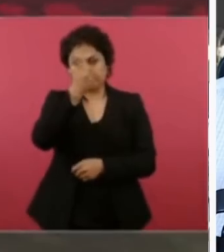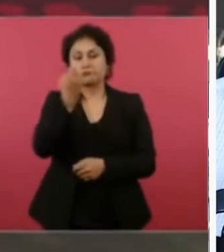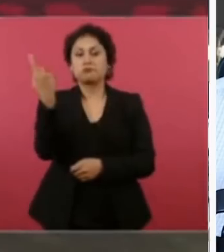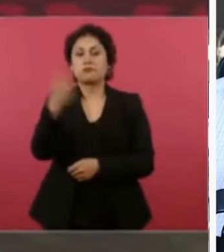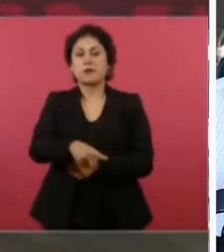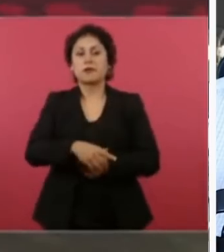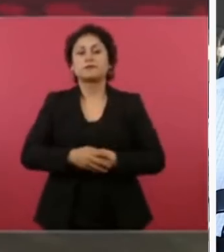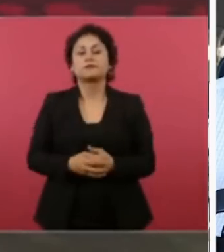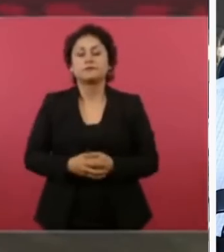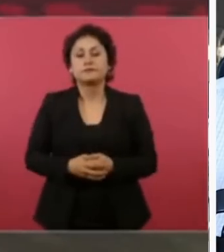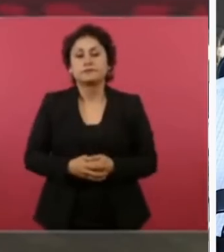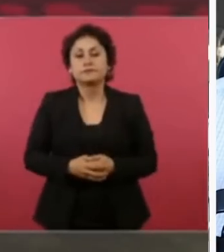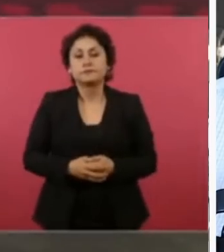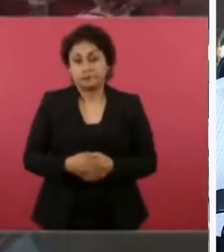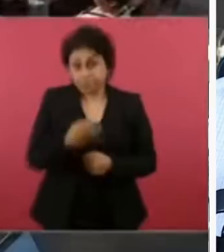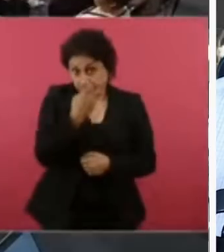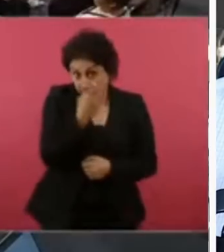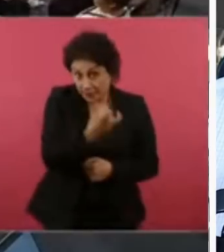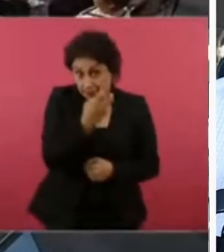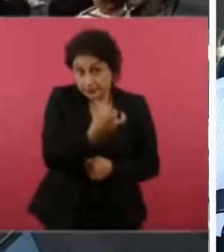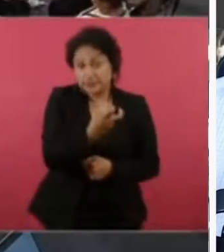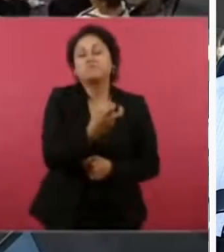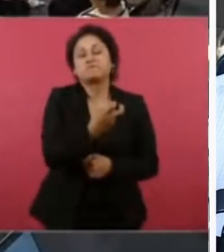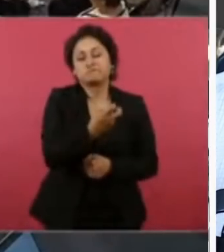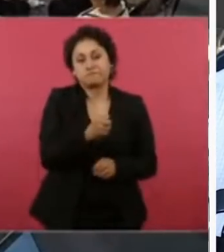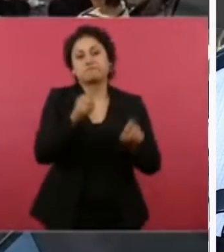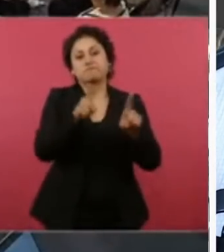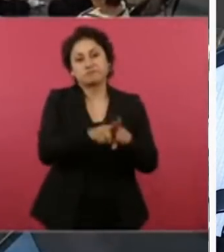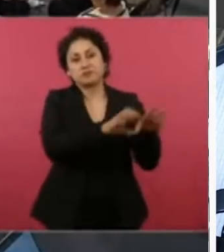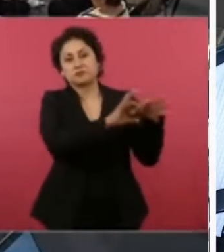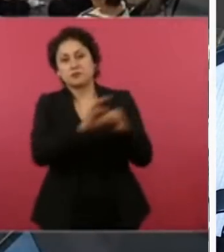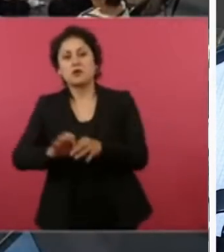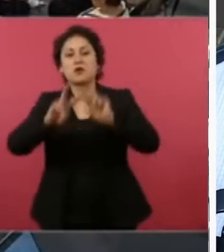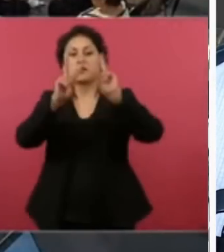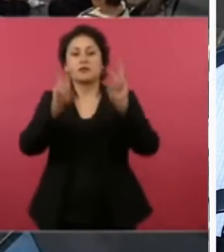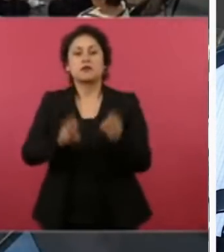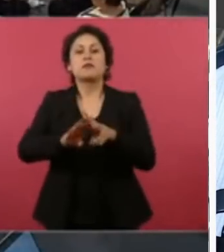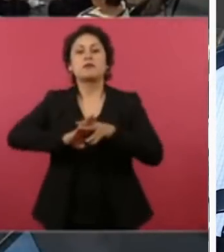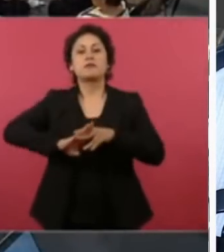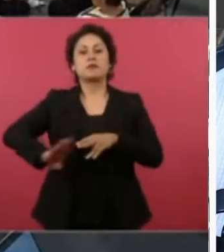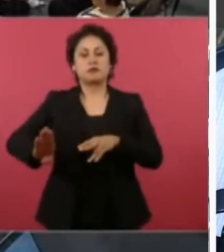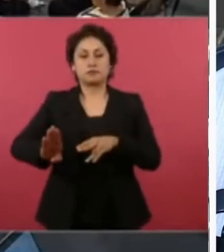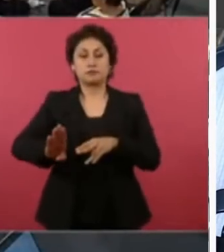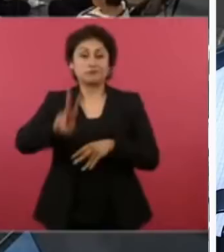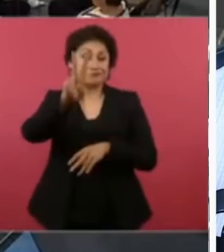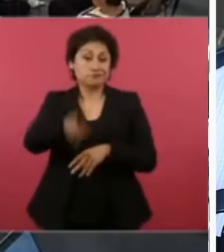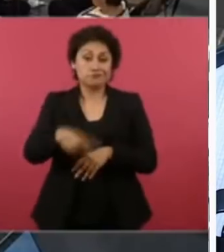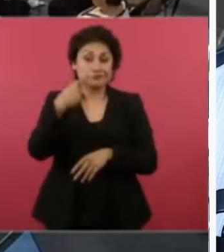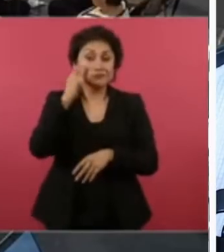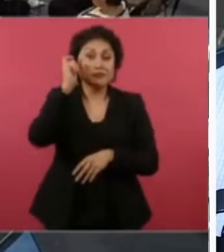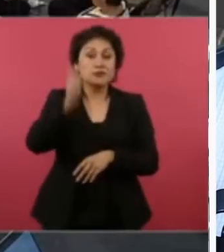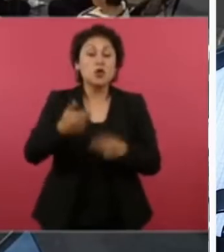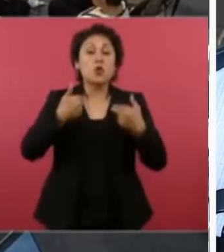En este pensamiento fincamos nuestra política sobre el asunto migratorio. Los seres humanos